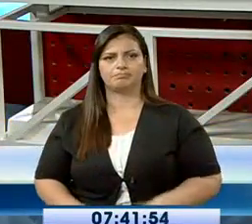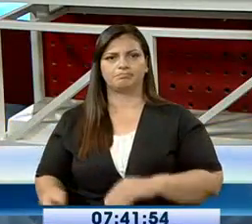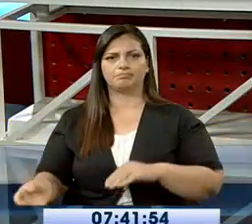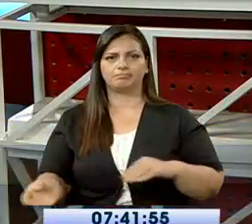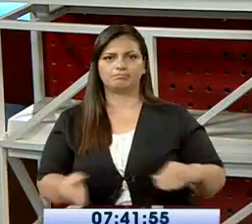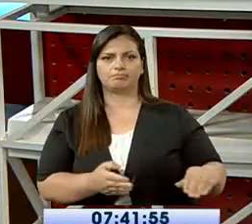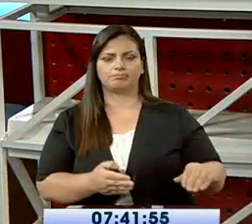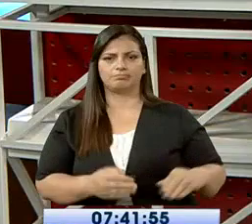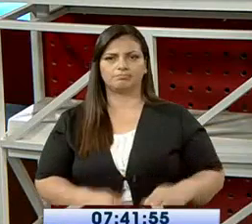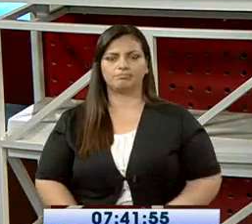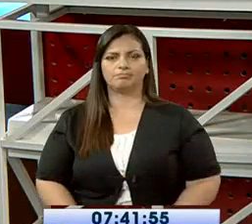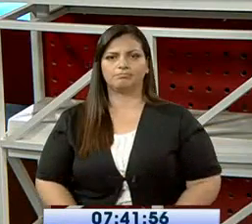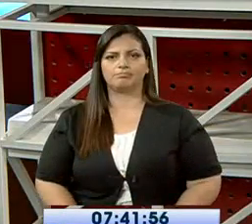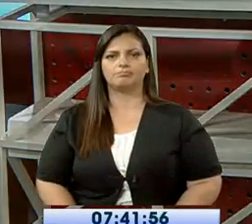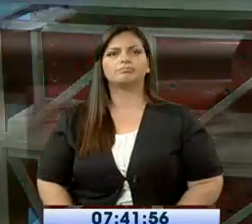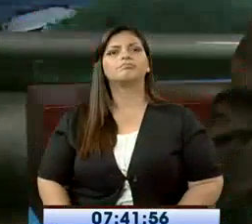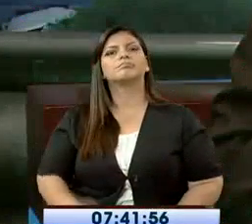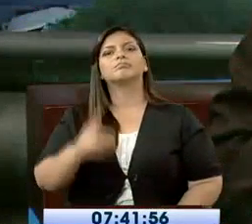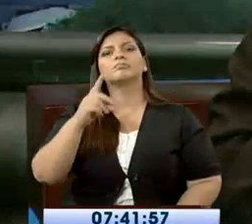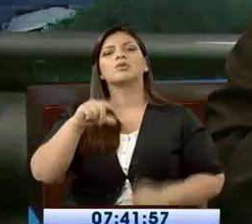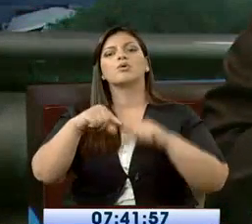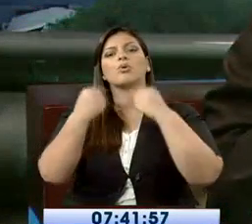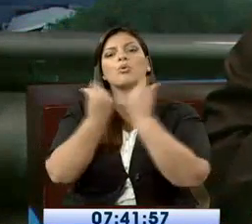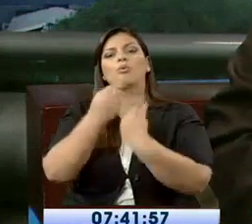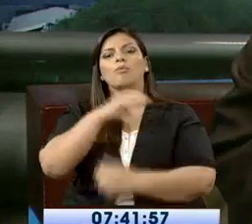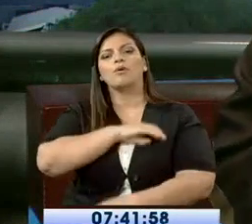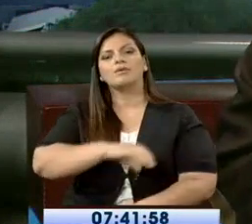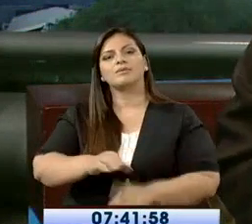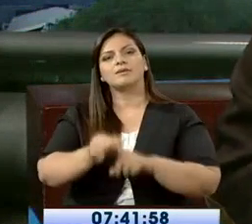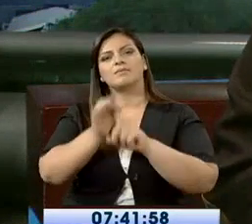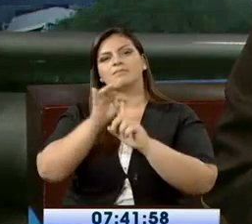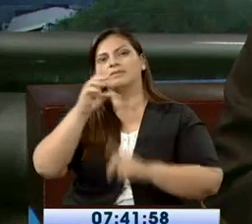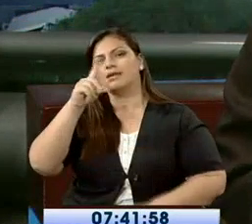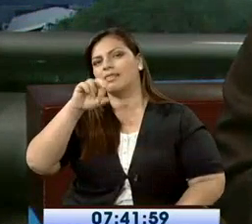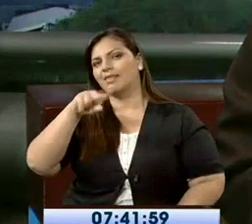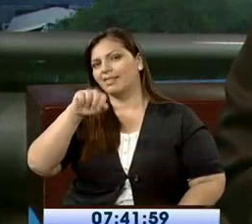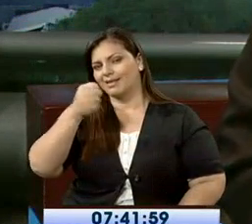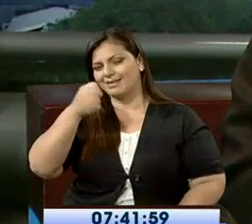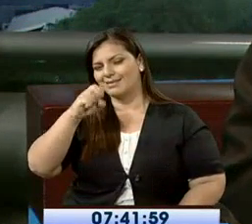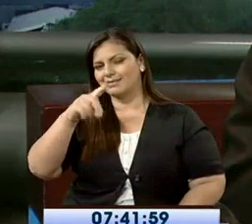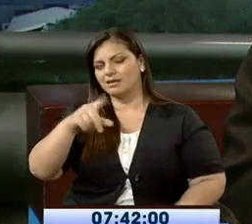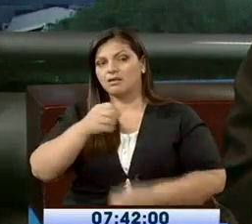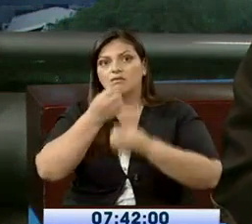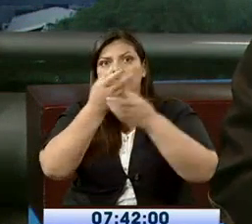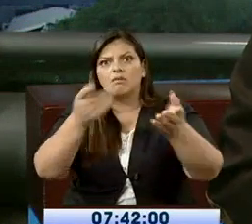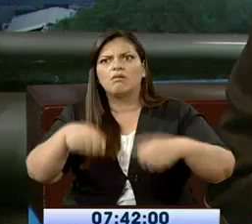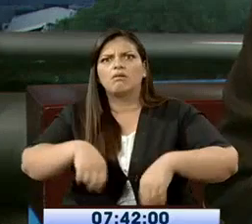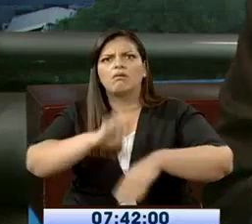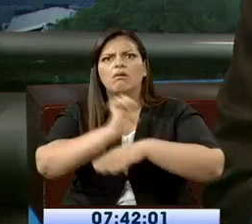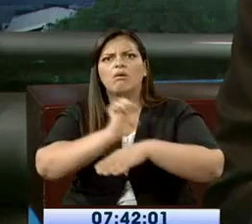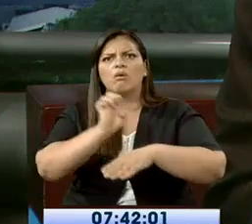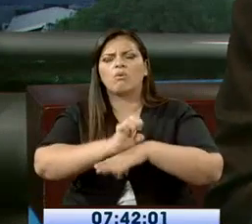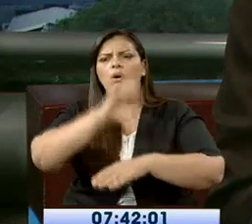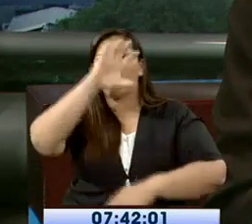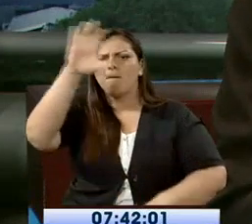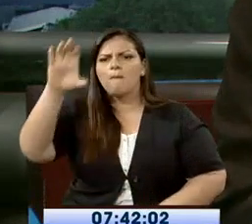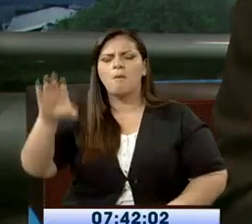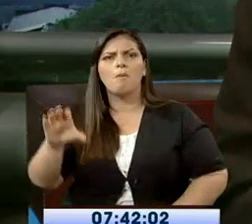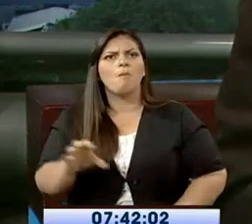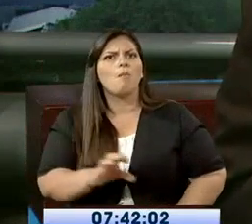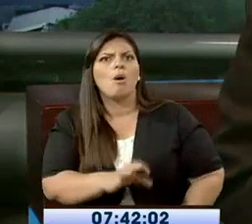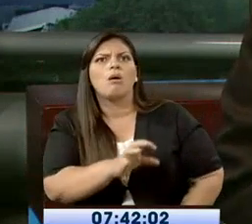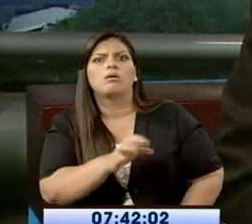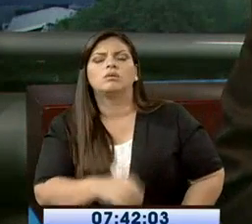la Dirección Nacional de la DINASET hay un ligero incremento de femicidios en todo el país. En lo que va del año se han